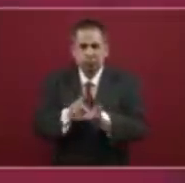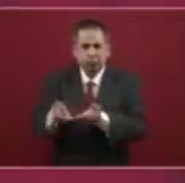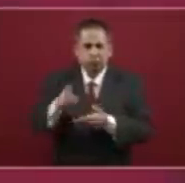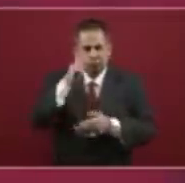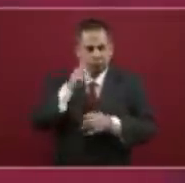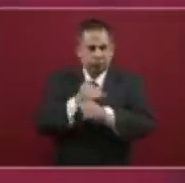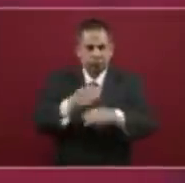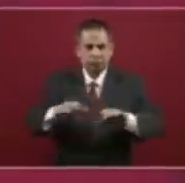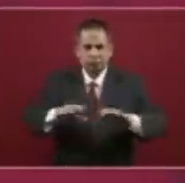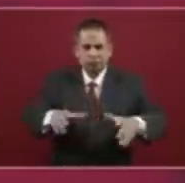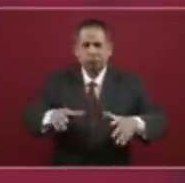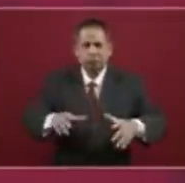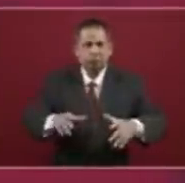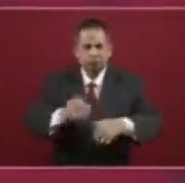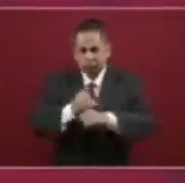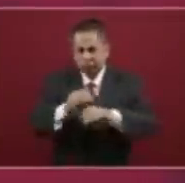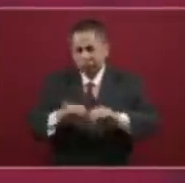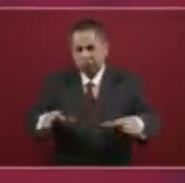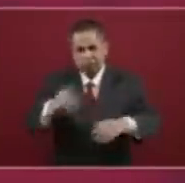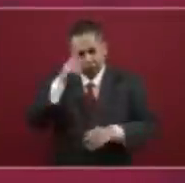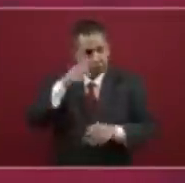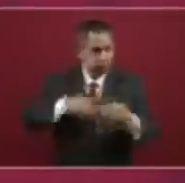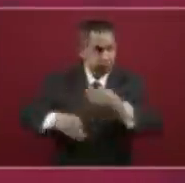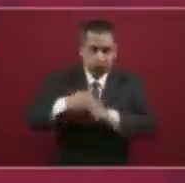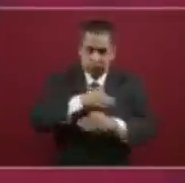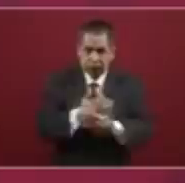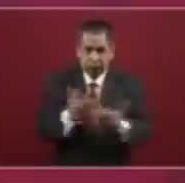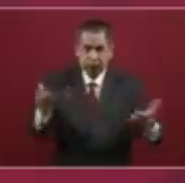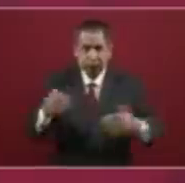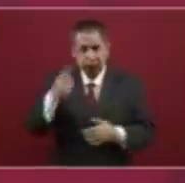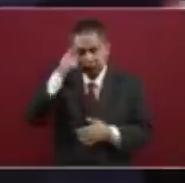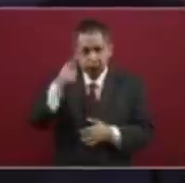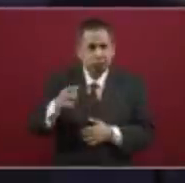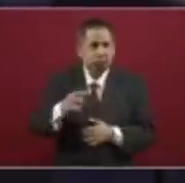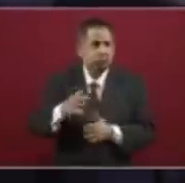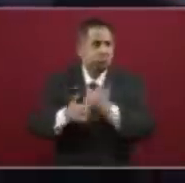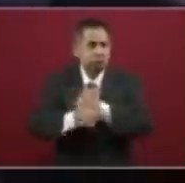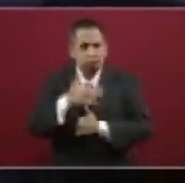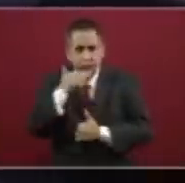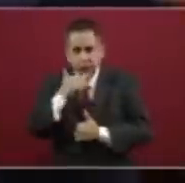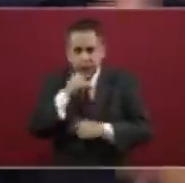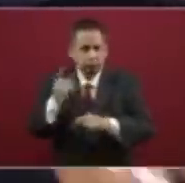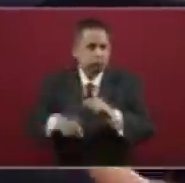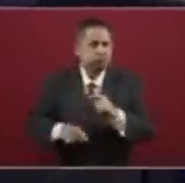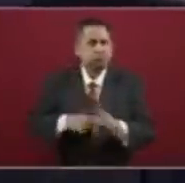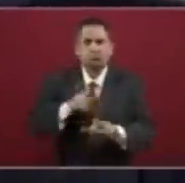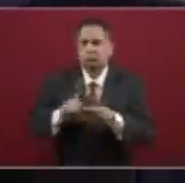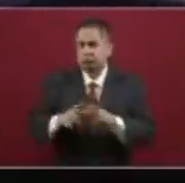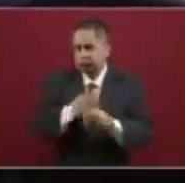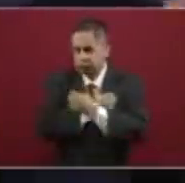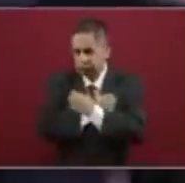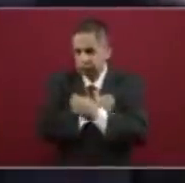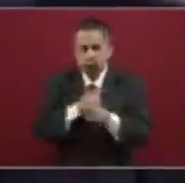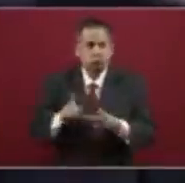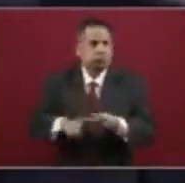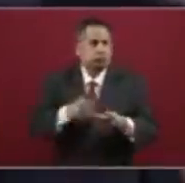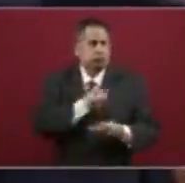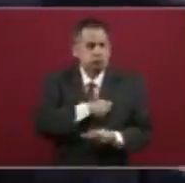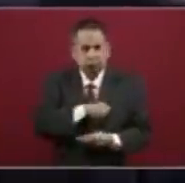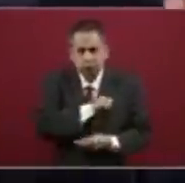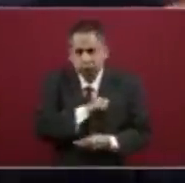información para todo, para combatir la corrupción, para la educación, para la